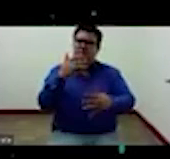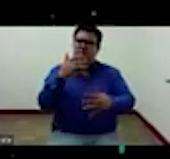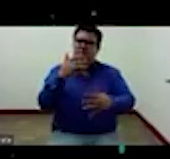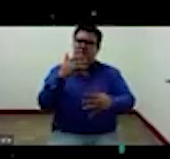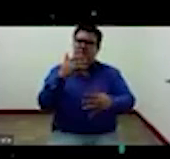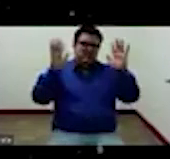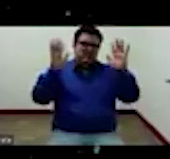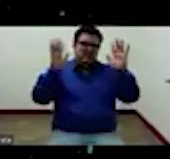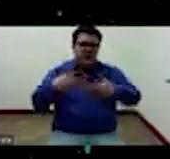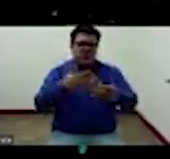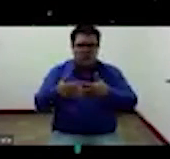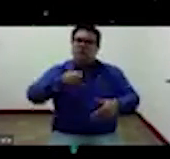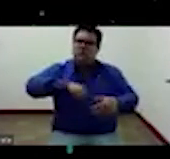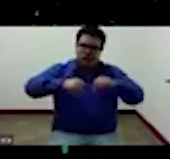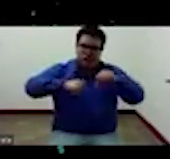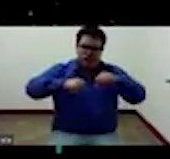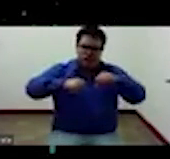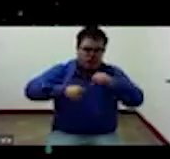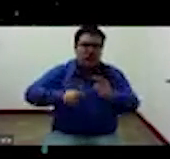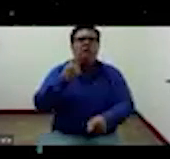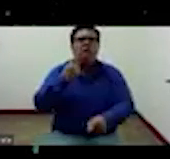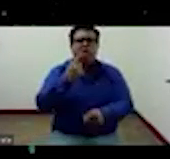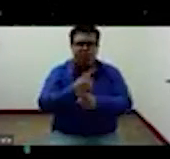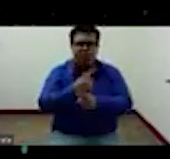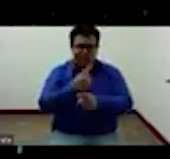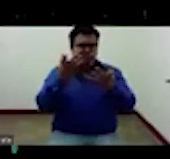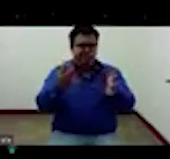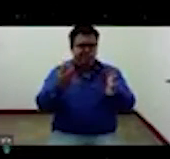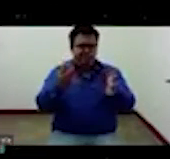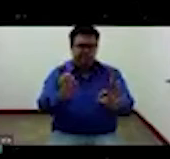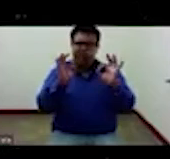logramos que funcionara la pieza.